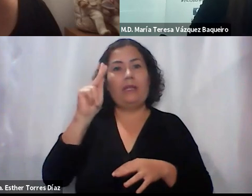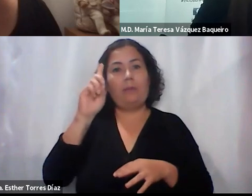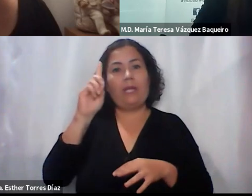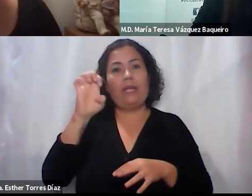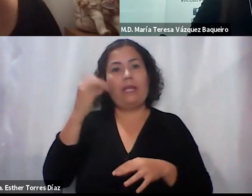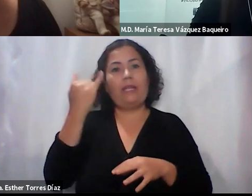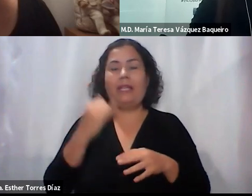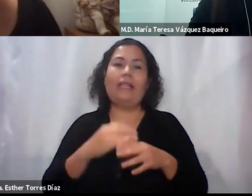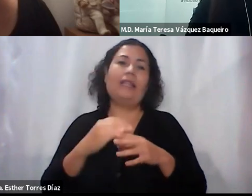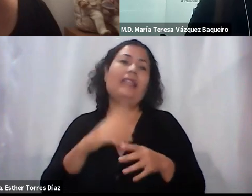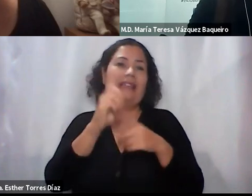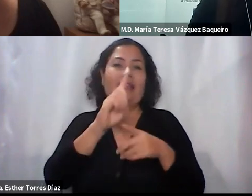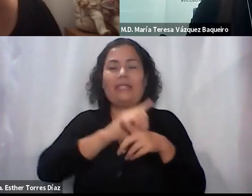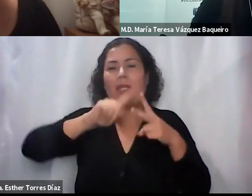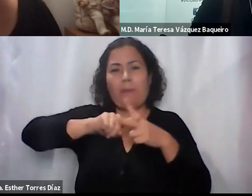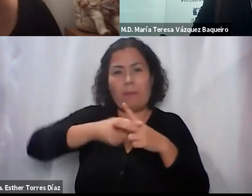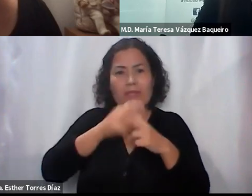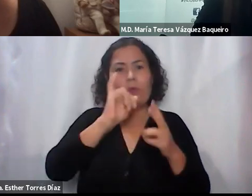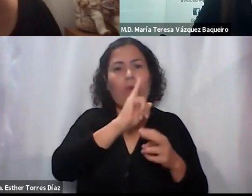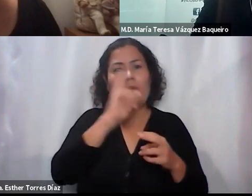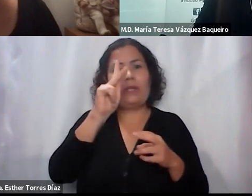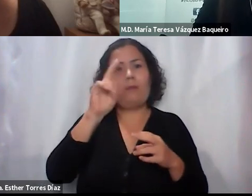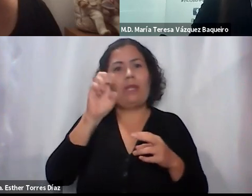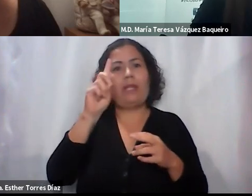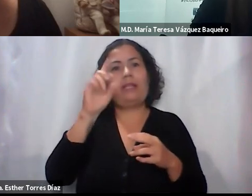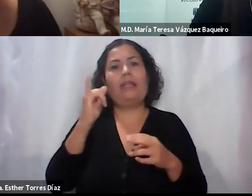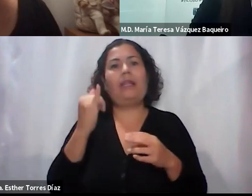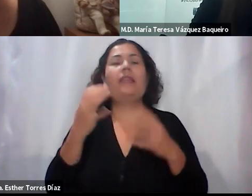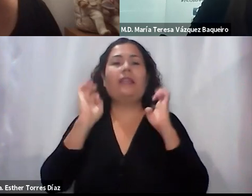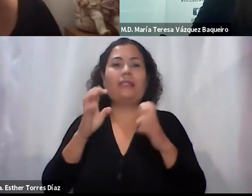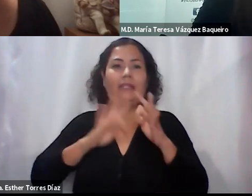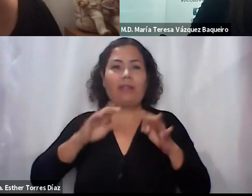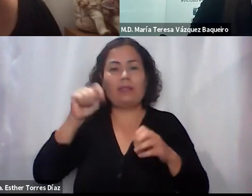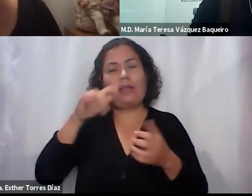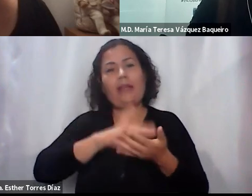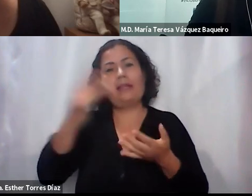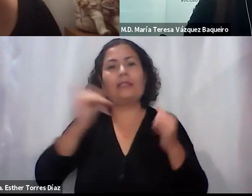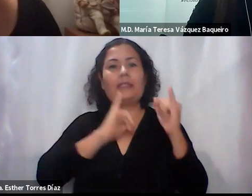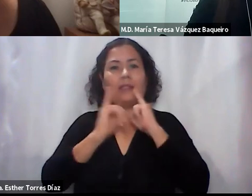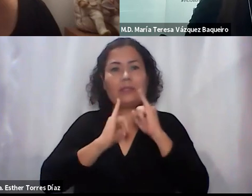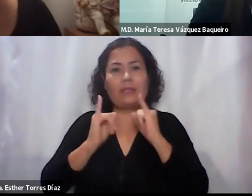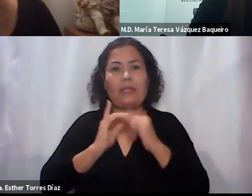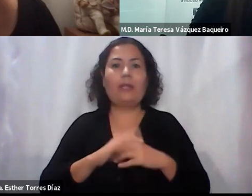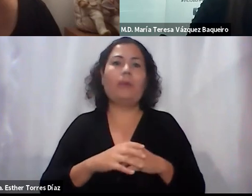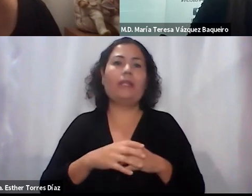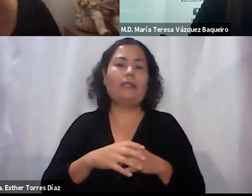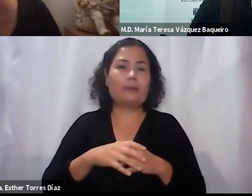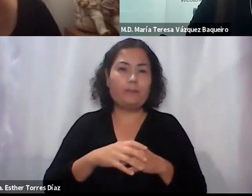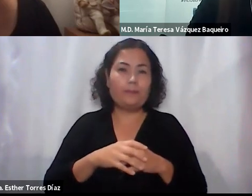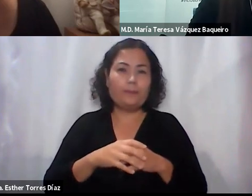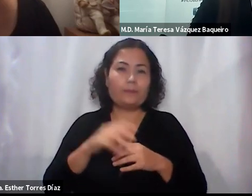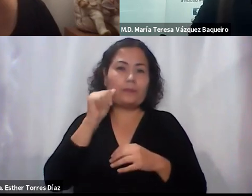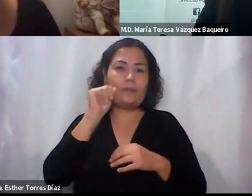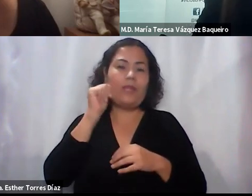que muchísimas gracias a todos y todas. Gracias a nuestros intérpretes de lengua de señas, a Ángel, a Marina,